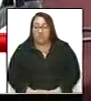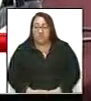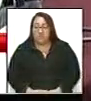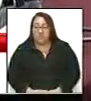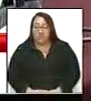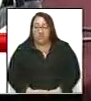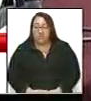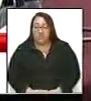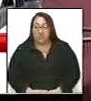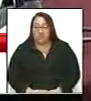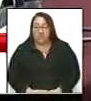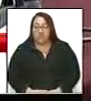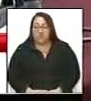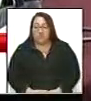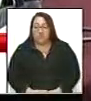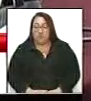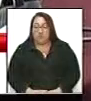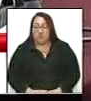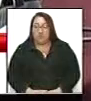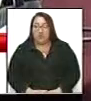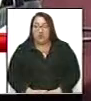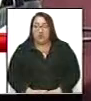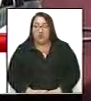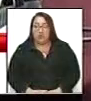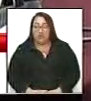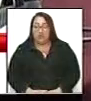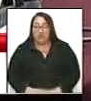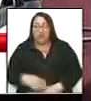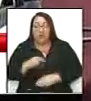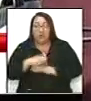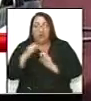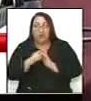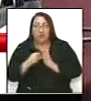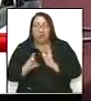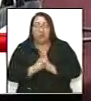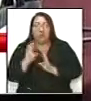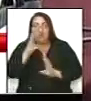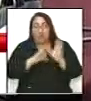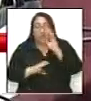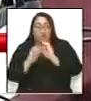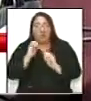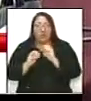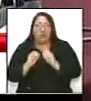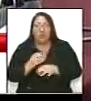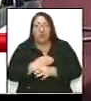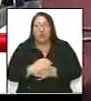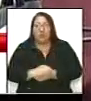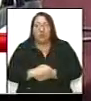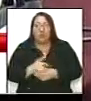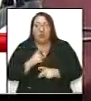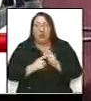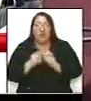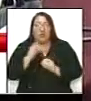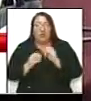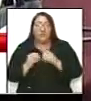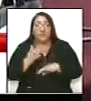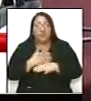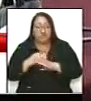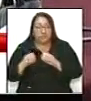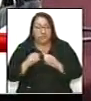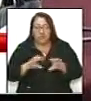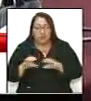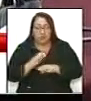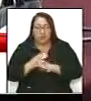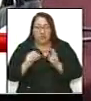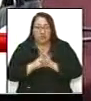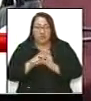busca sincronizar. Corregir... Gracias, presidente. El proyecto de ley busca corregir algunas de las modificaciones que se hizo con